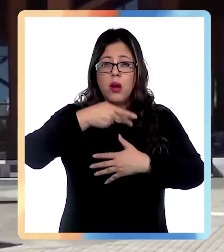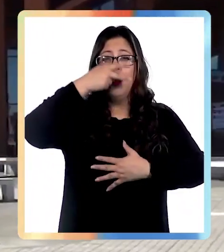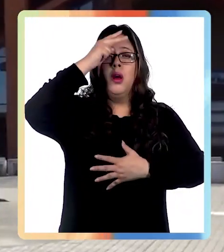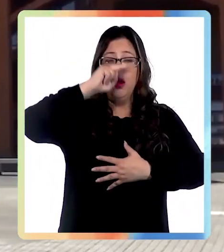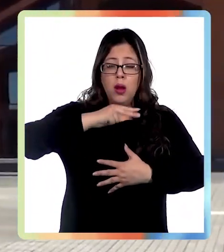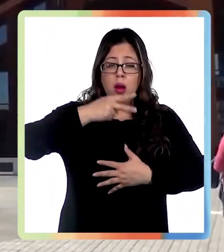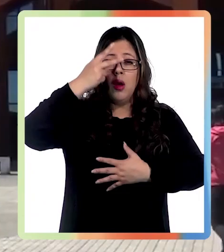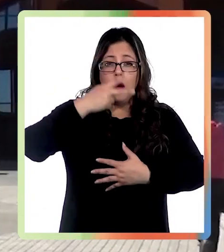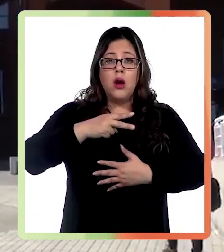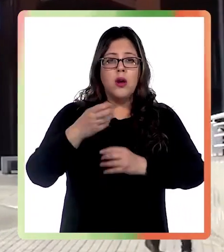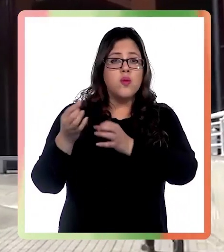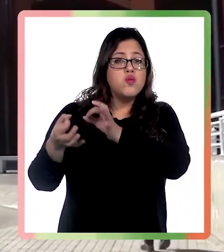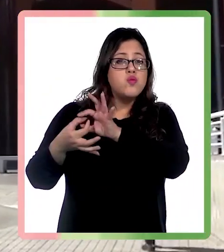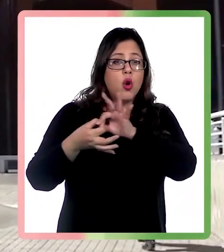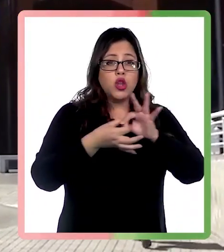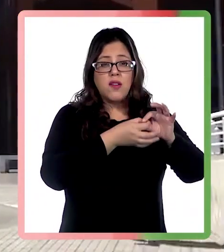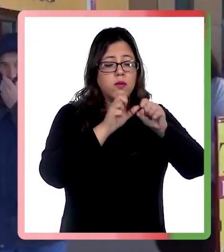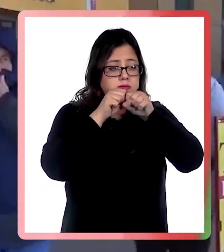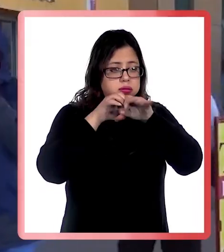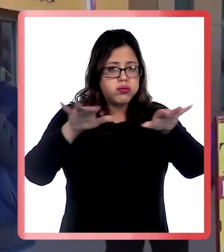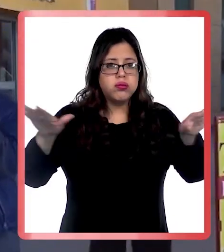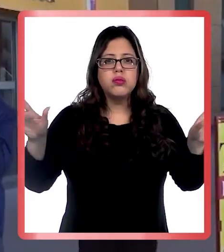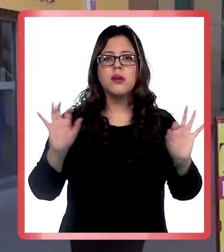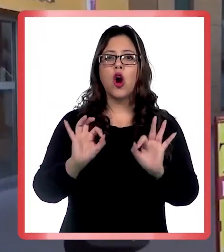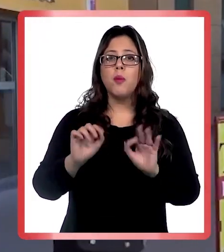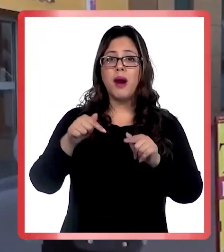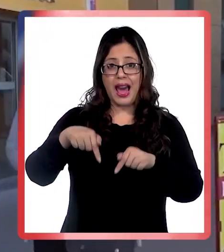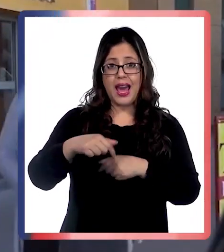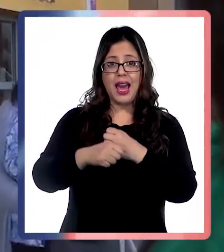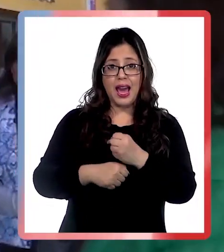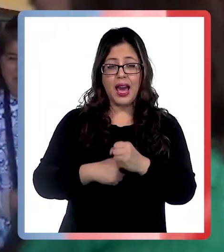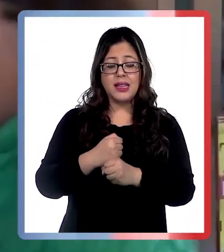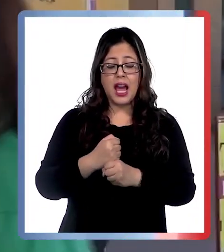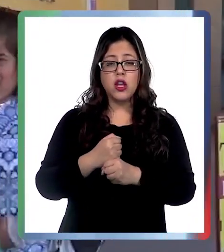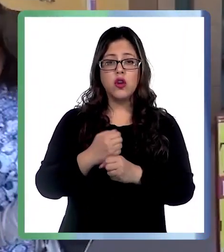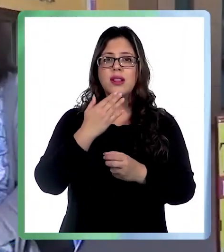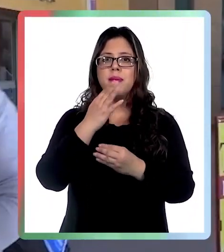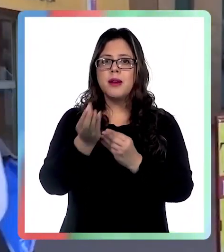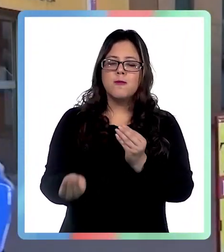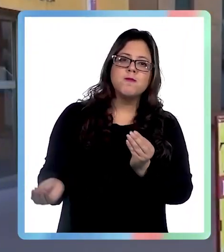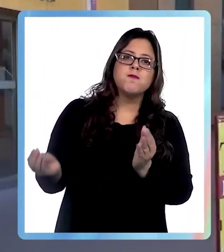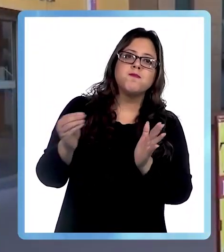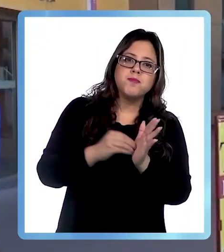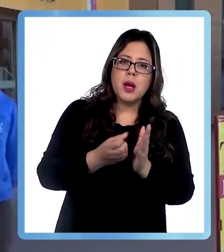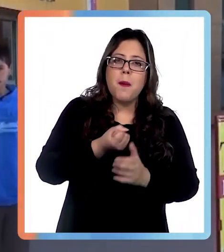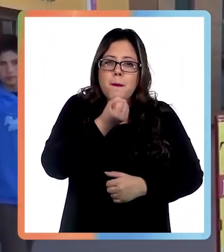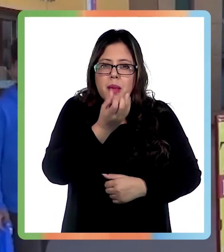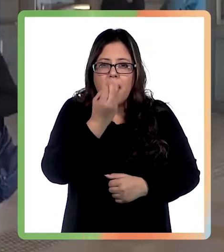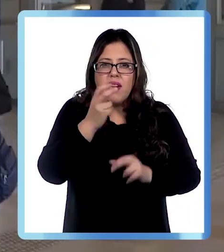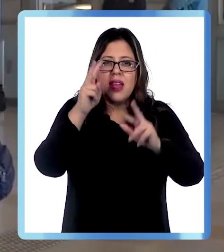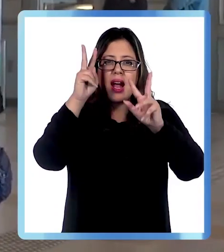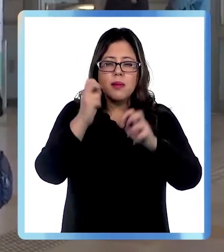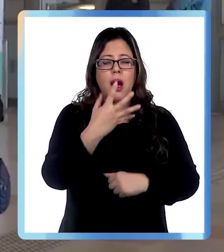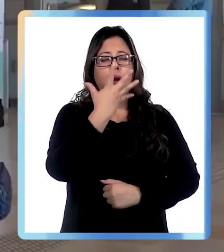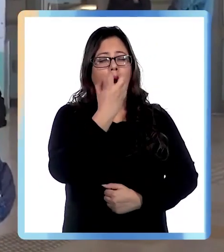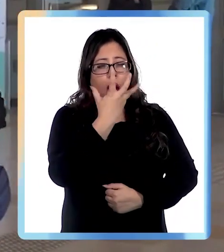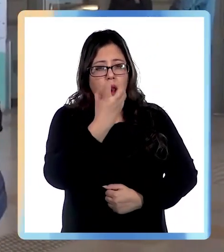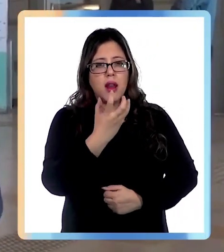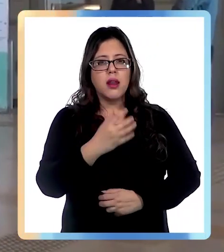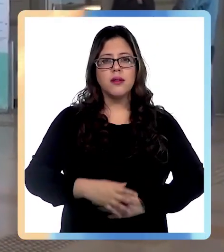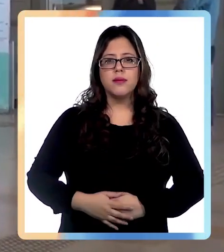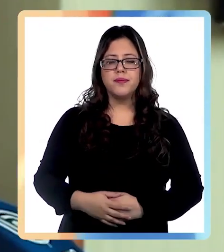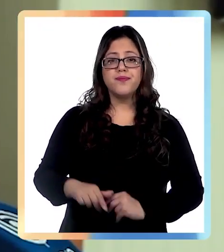provocadas por los virus circulatorios que existen y que es normal en esta época del año se suma la llegada de la Primavera Por la situación de las